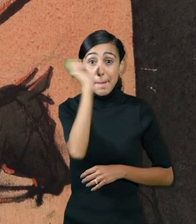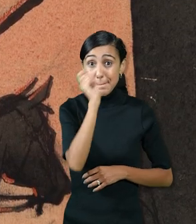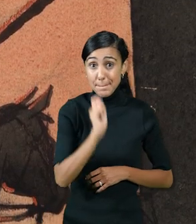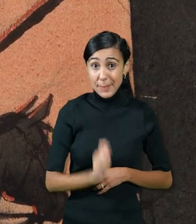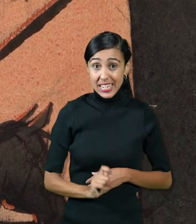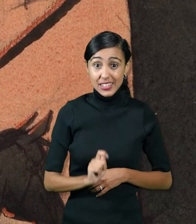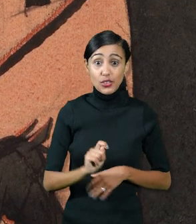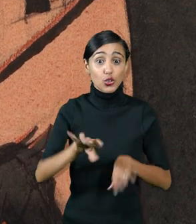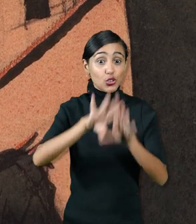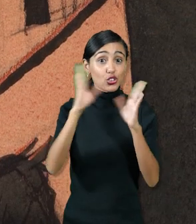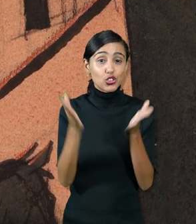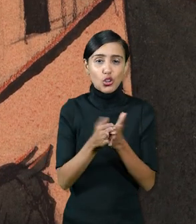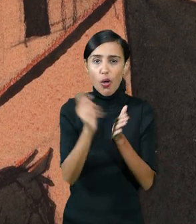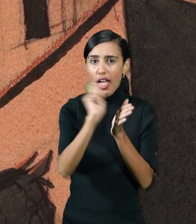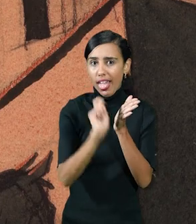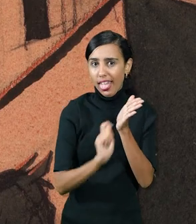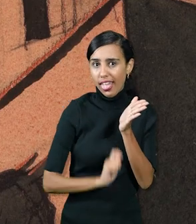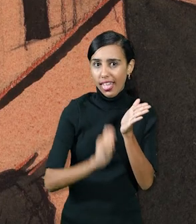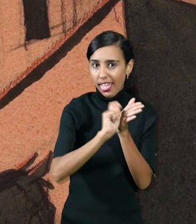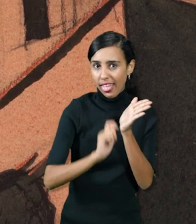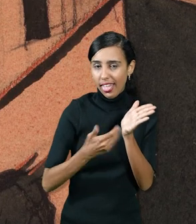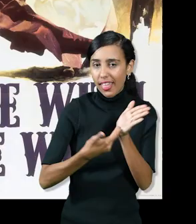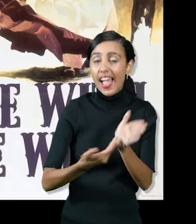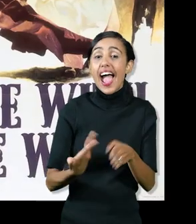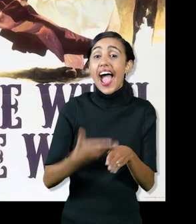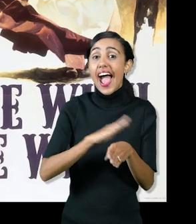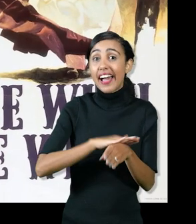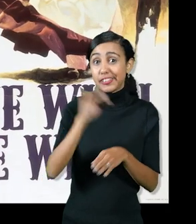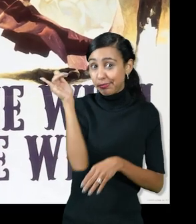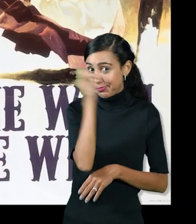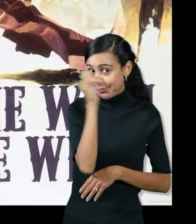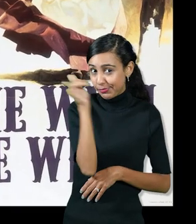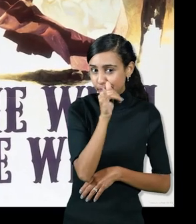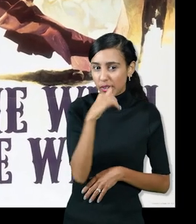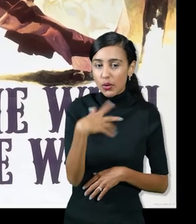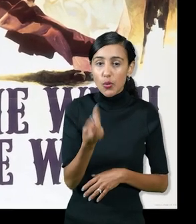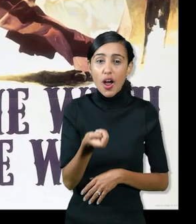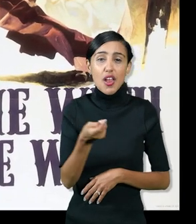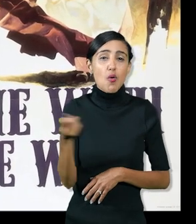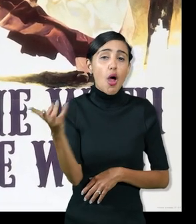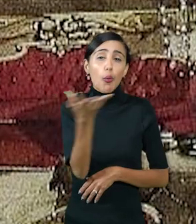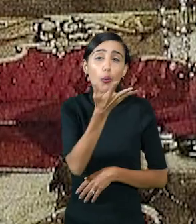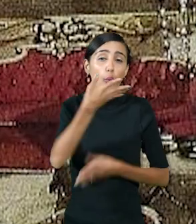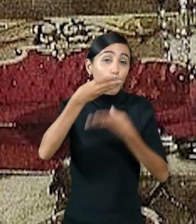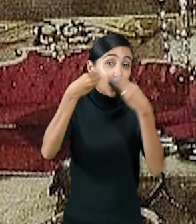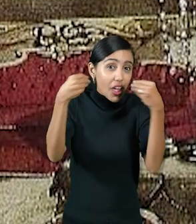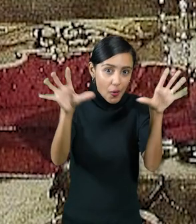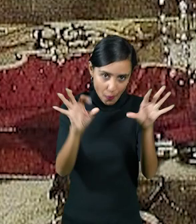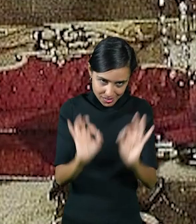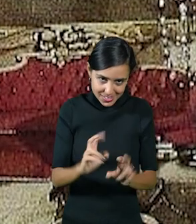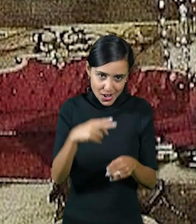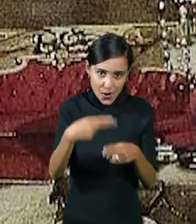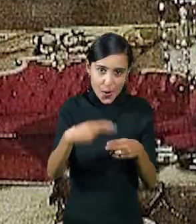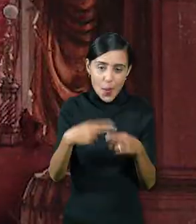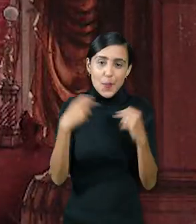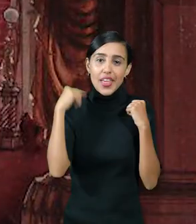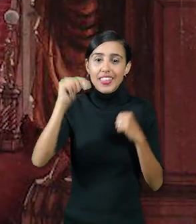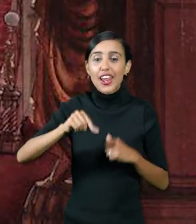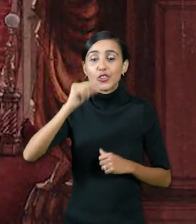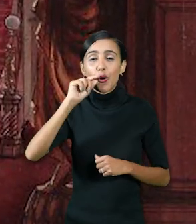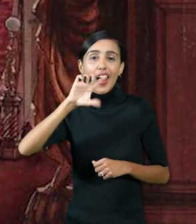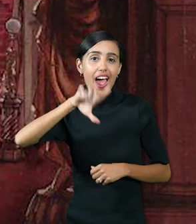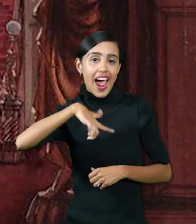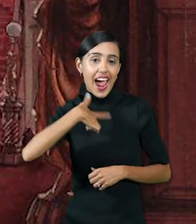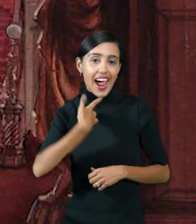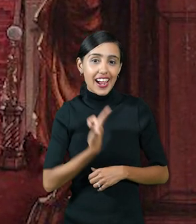llevada completamente a guión gráfico antes de ser filmada fue Lo que el viento se llevó. Para ello, el director se apoyó en el arte